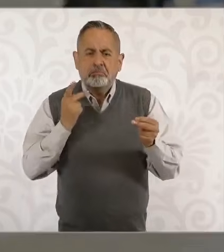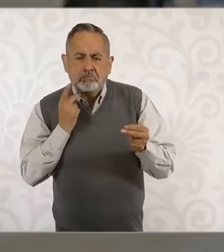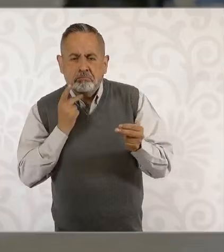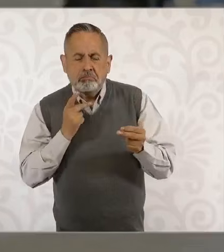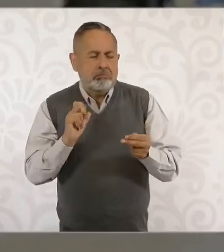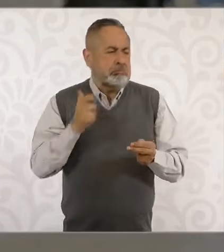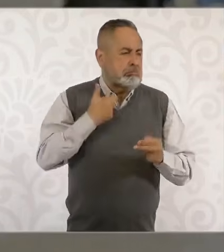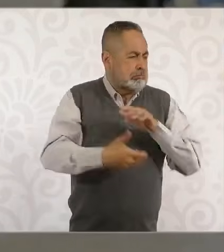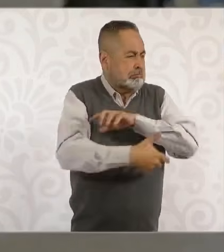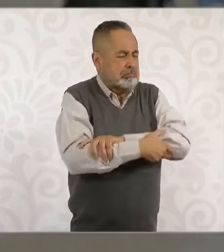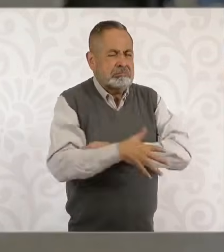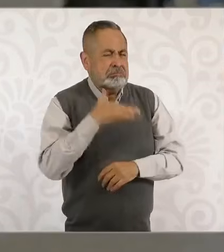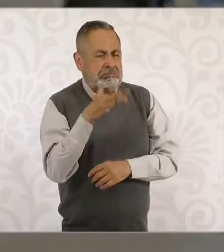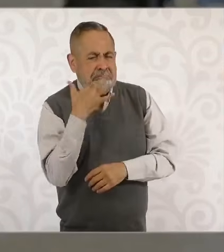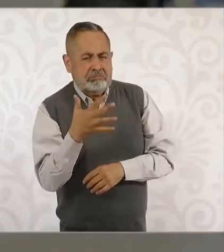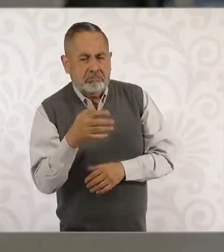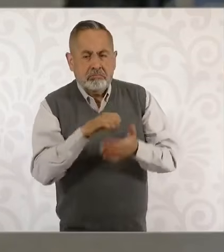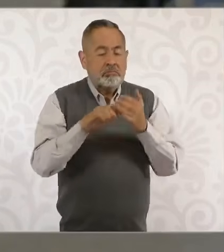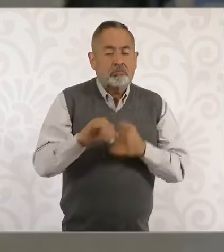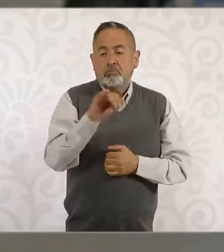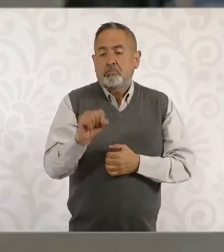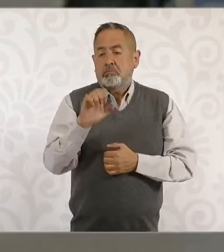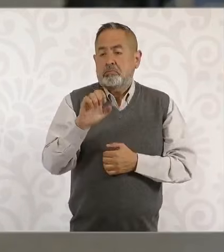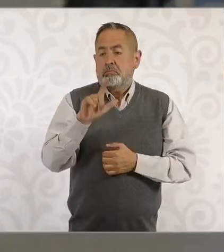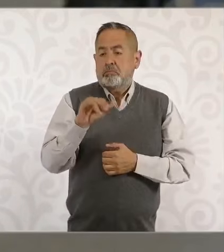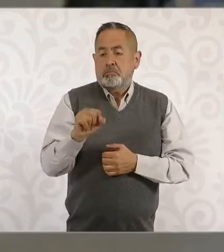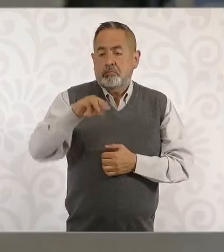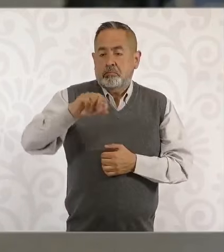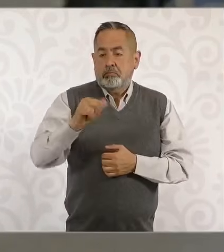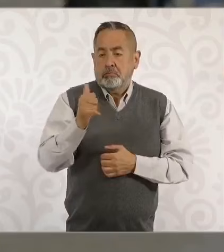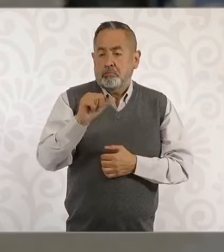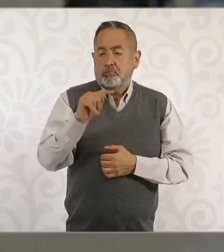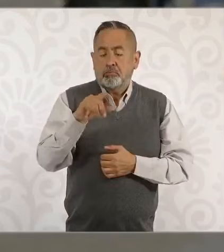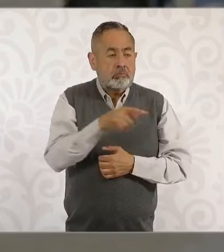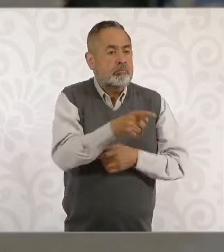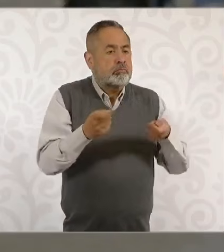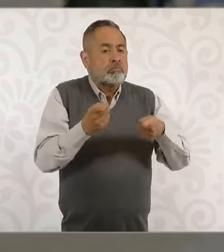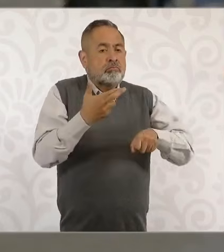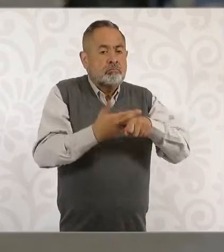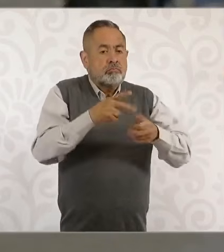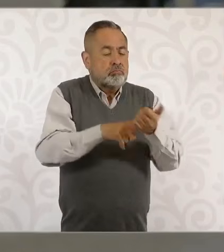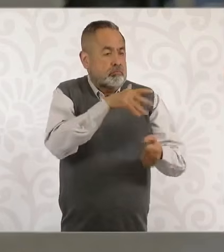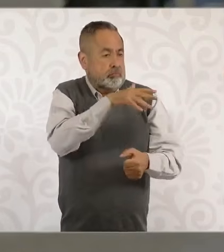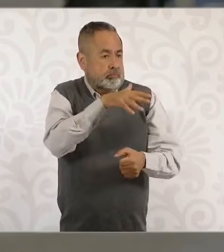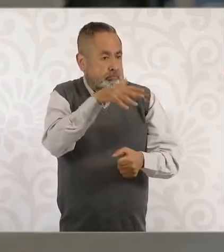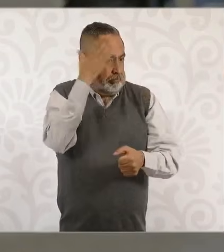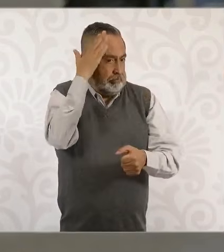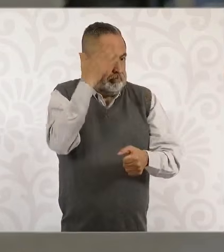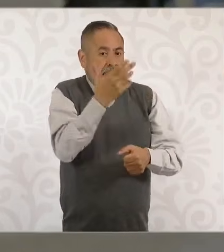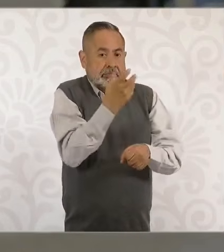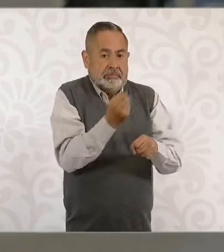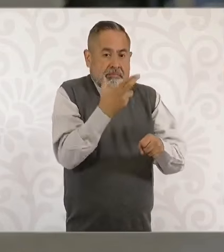alianzas corruptas. Por ejemplo, José Luis García Mayagoitia fue el contralor general y el secretario de Hacienda durante